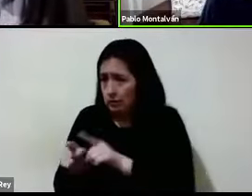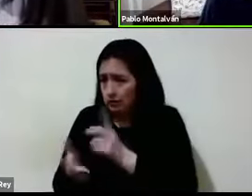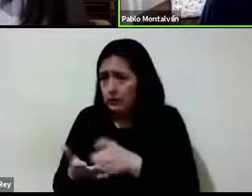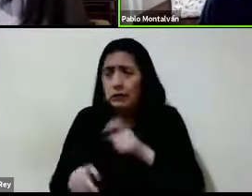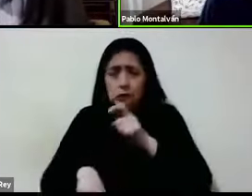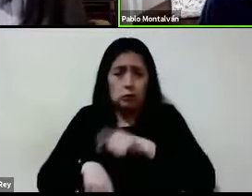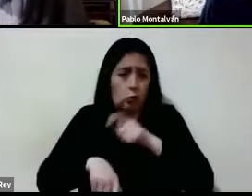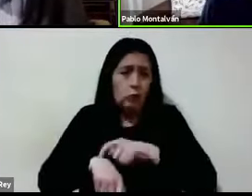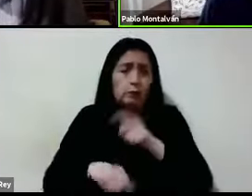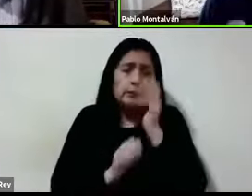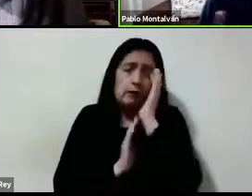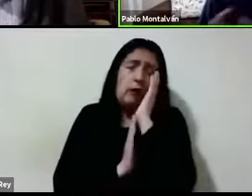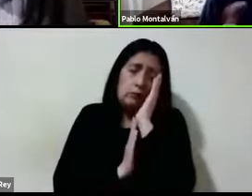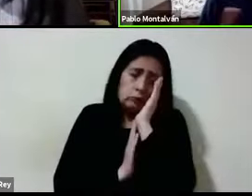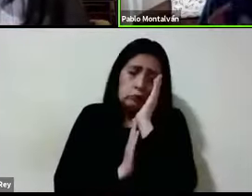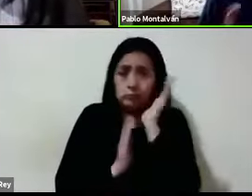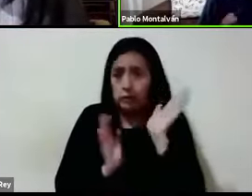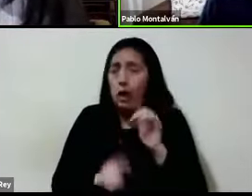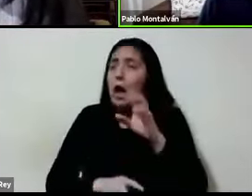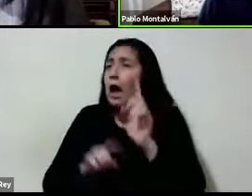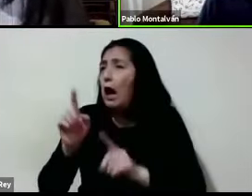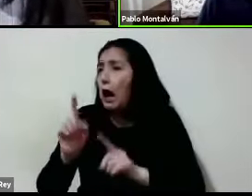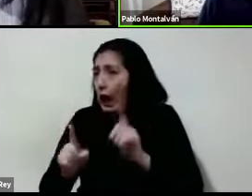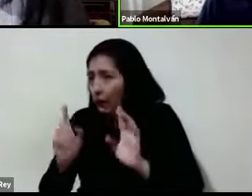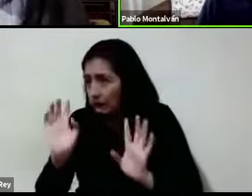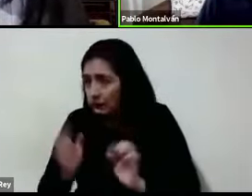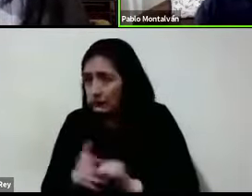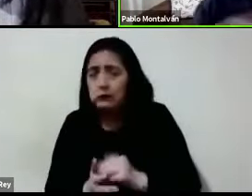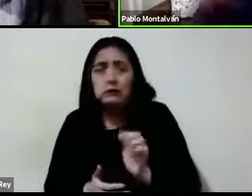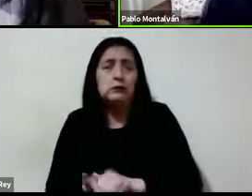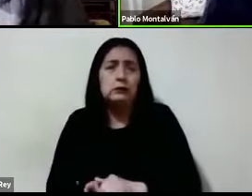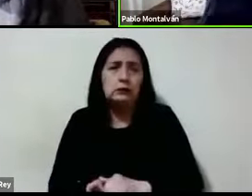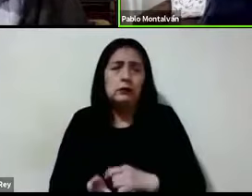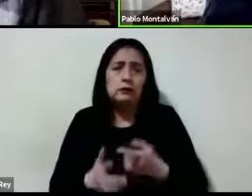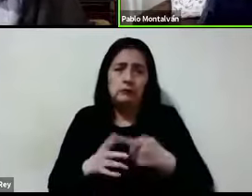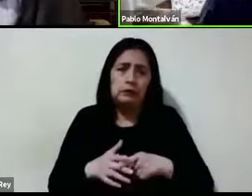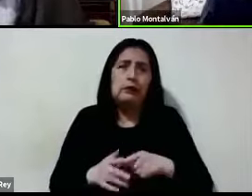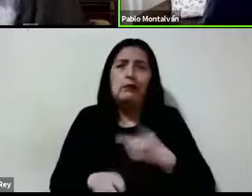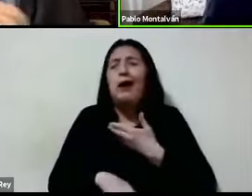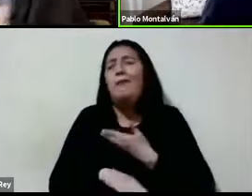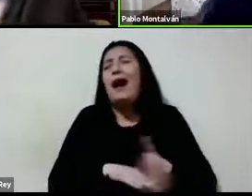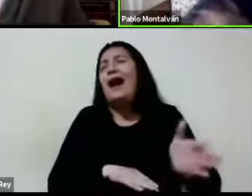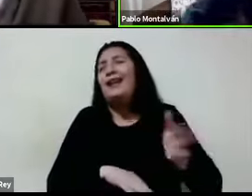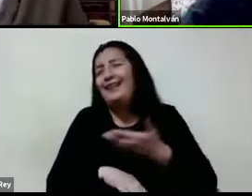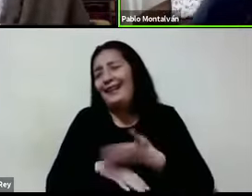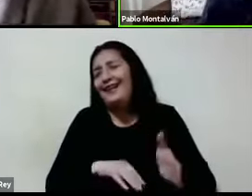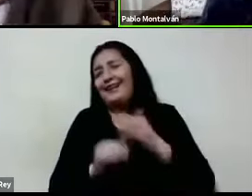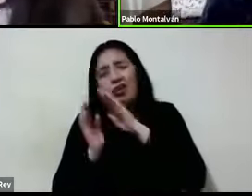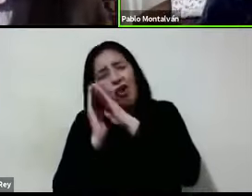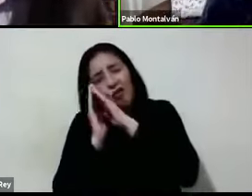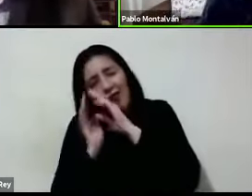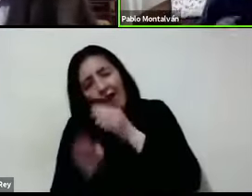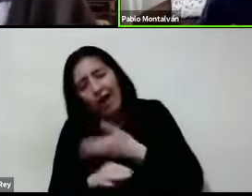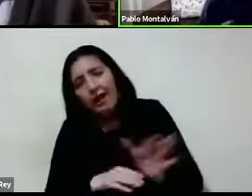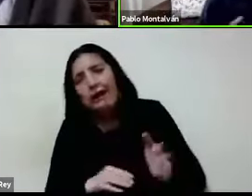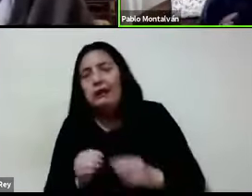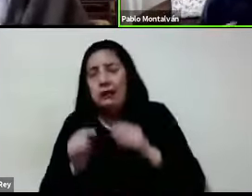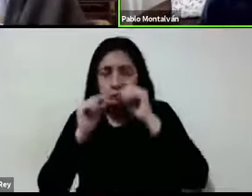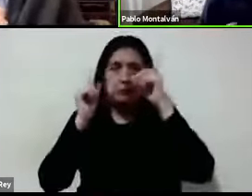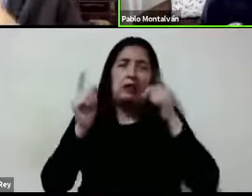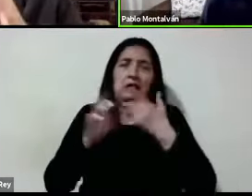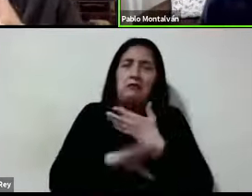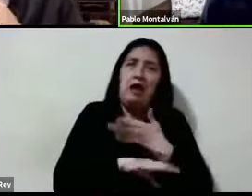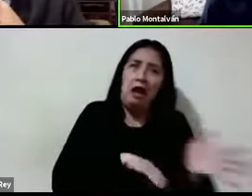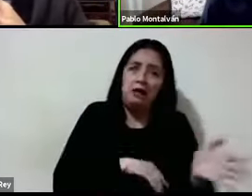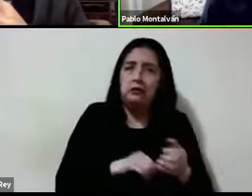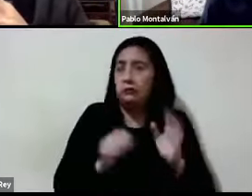de sueño, ¿no? Porque a veces empezaron a acostarse más tarde, levantarse más tarde, entonces llegar